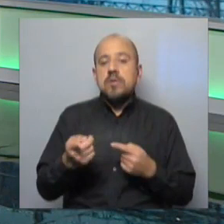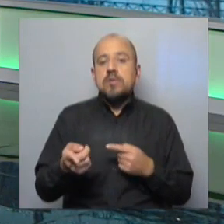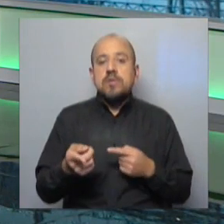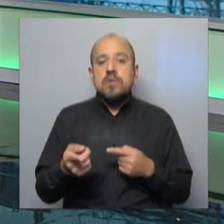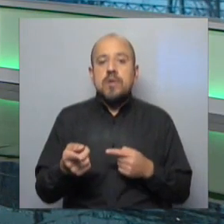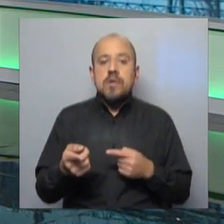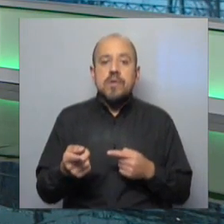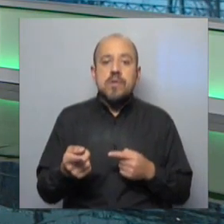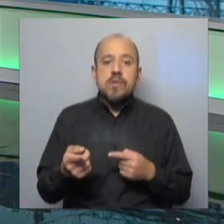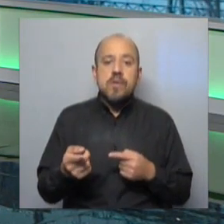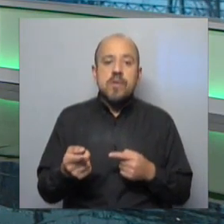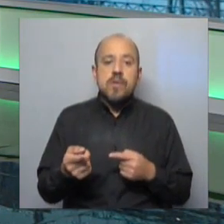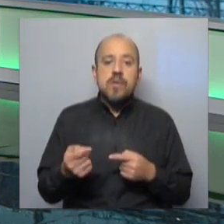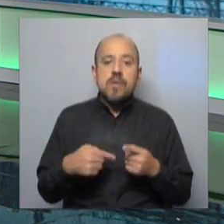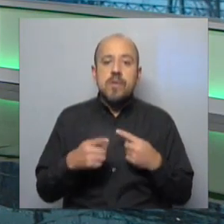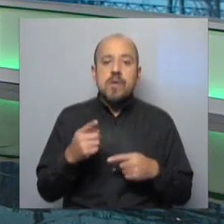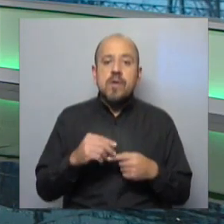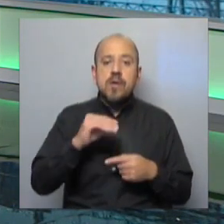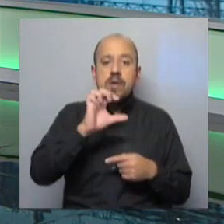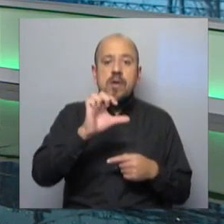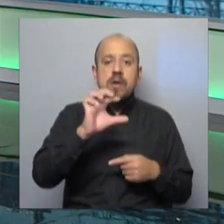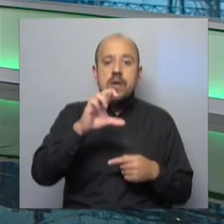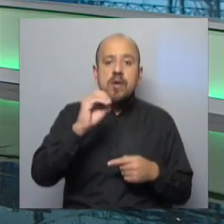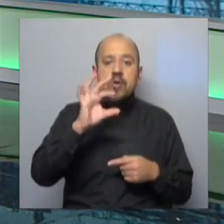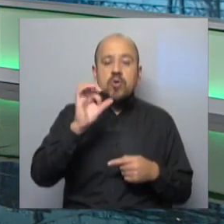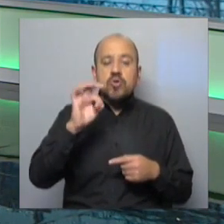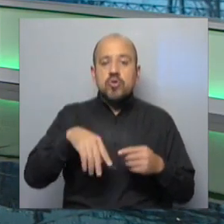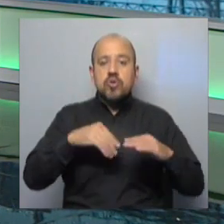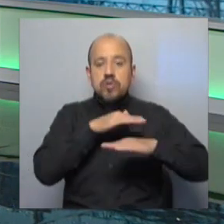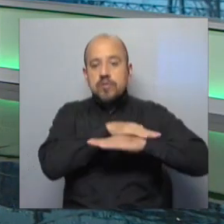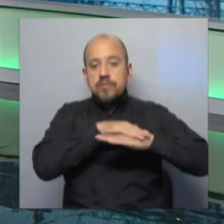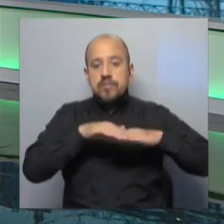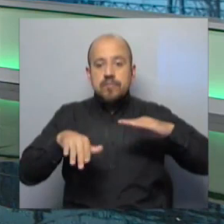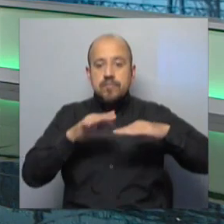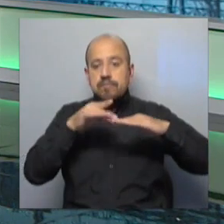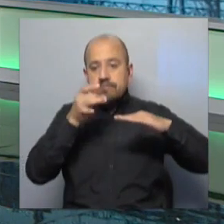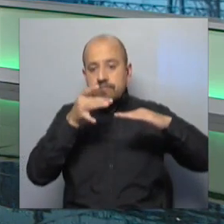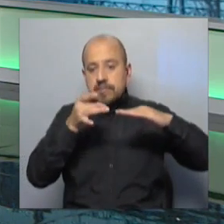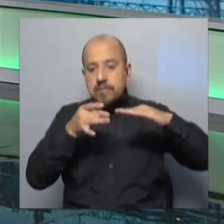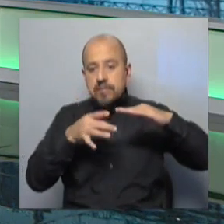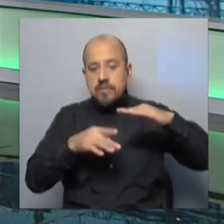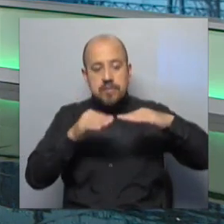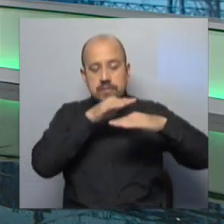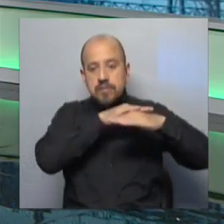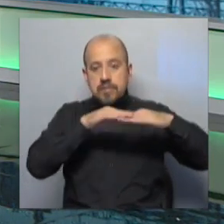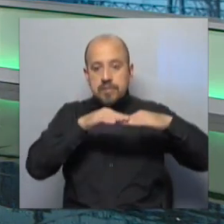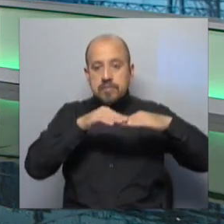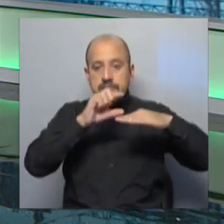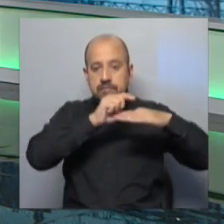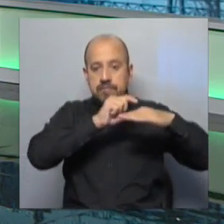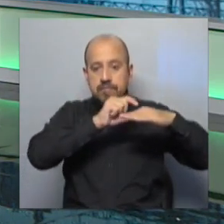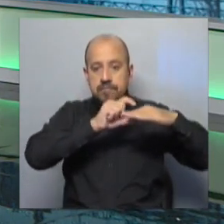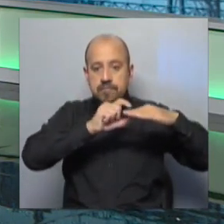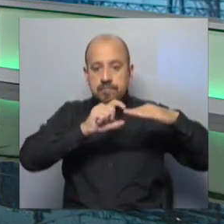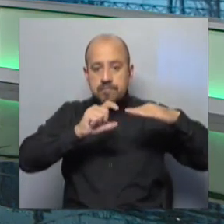con y la erosión es cuando una superficie de tierra pierde la primera capa que es la que cuenta con los